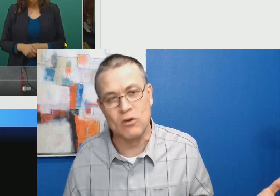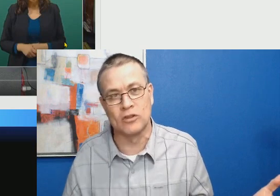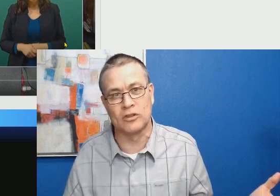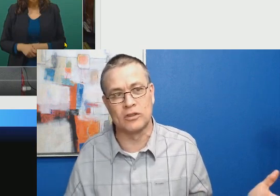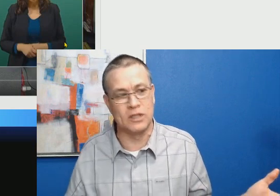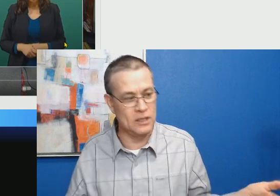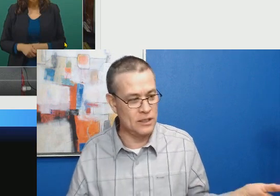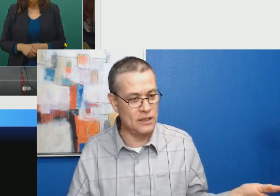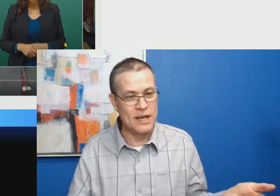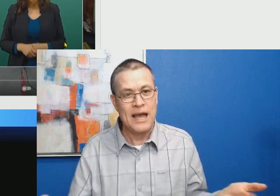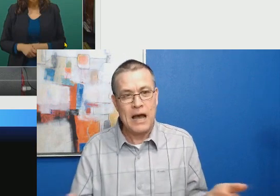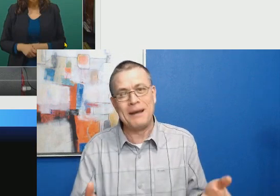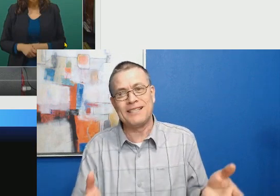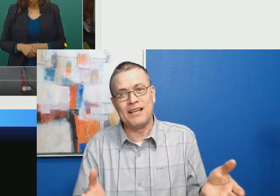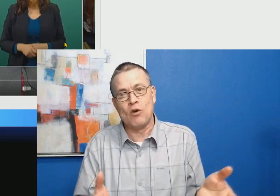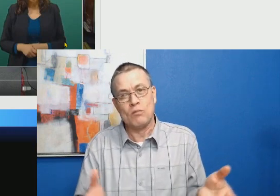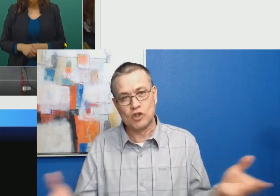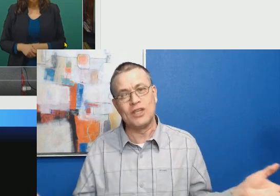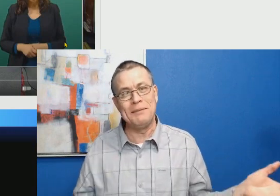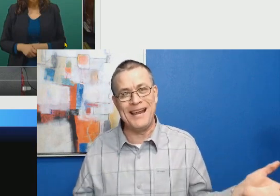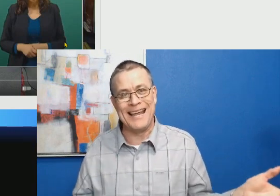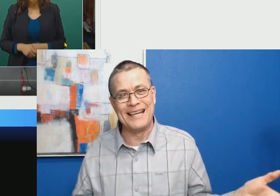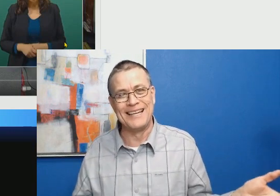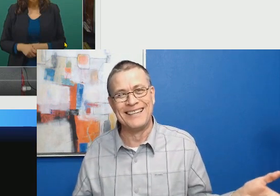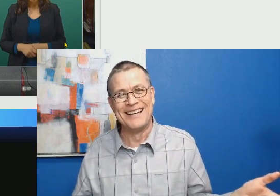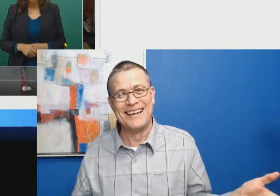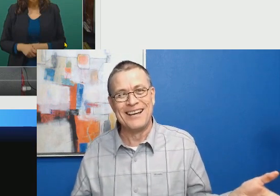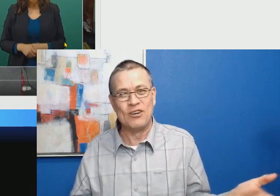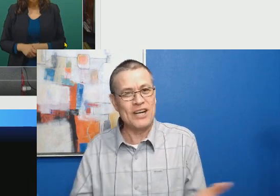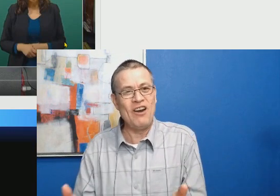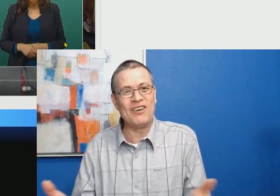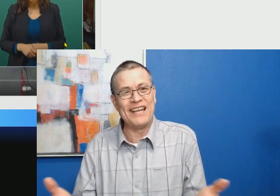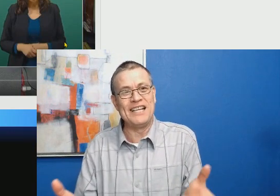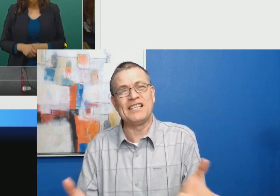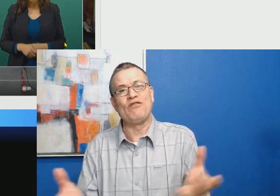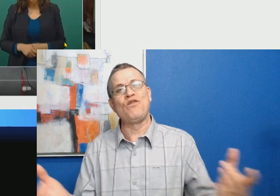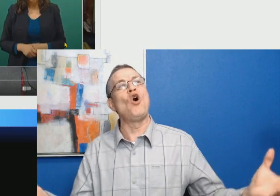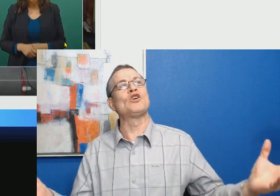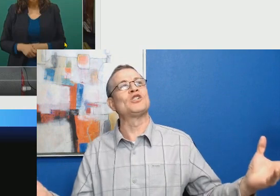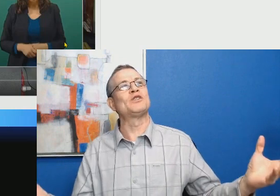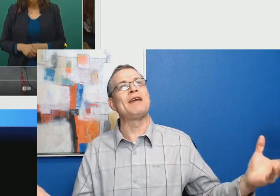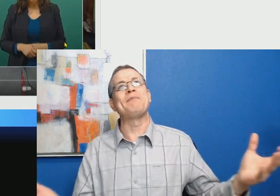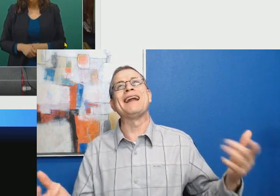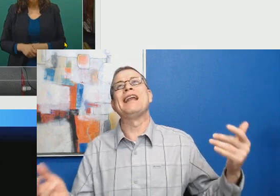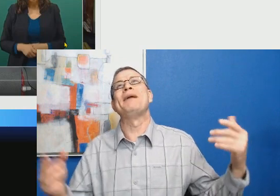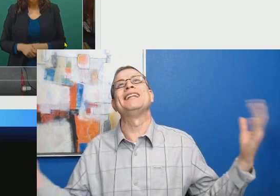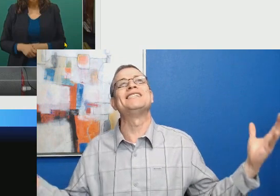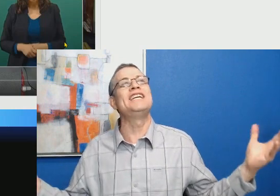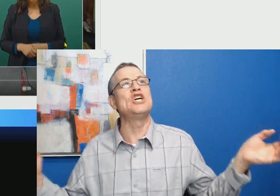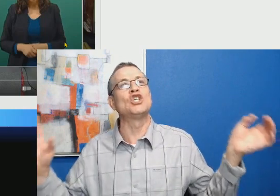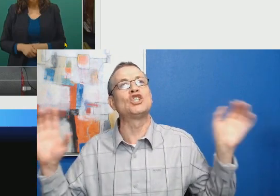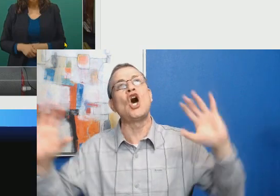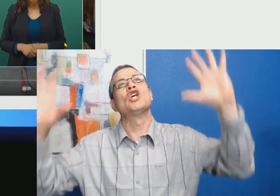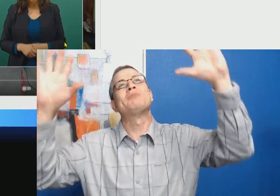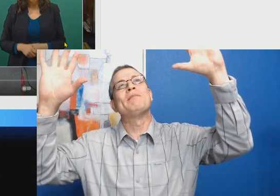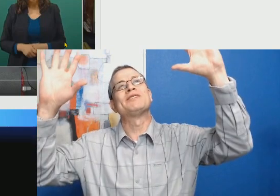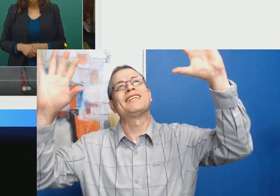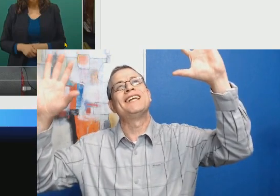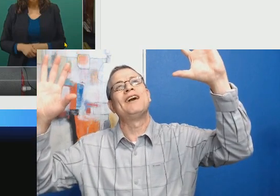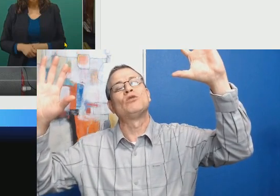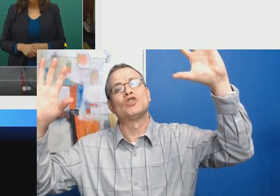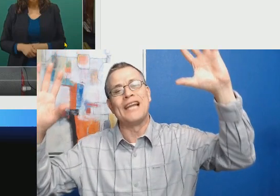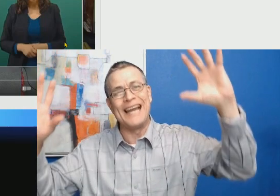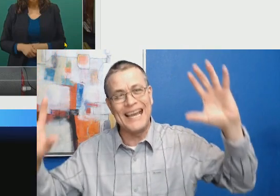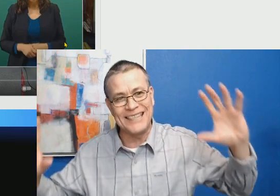vehículos a base de combustible contrario lo que dice fox que para el 25 todos vamos